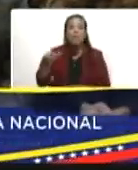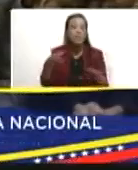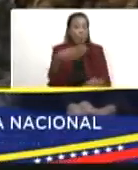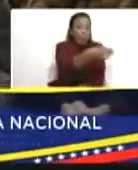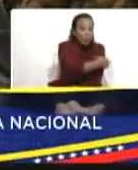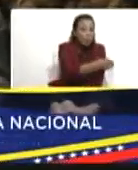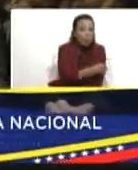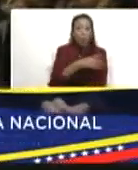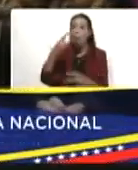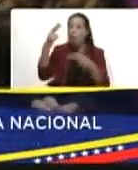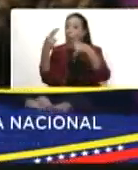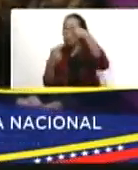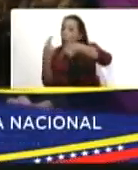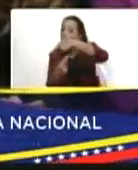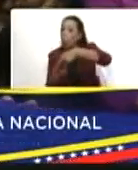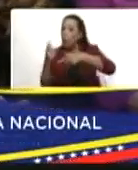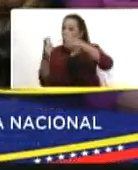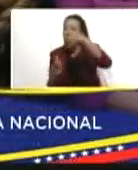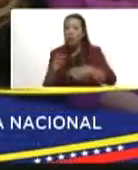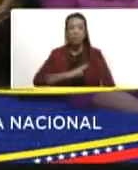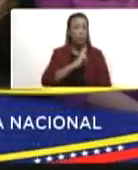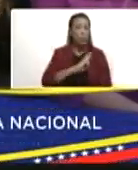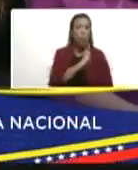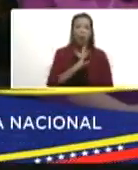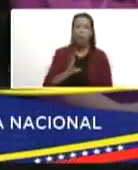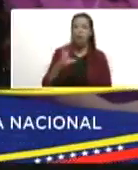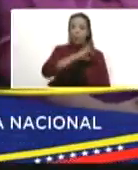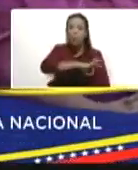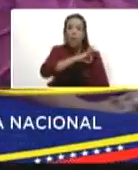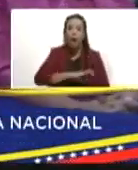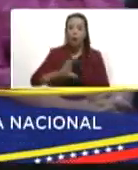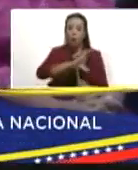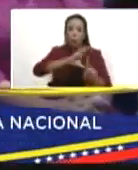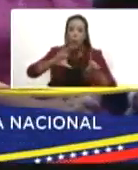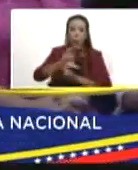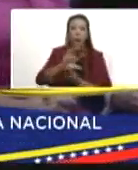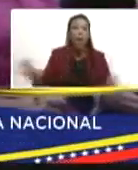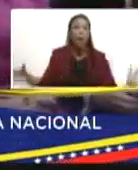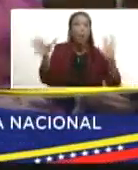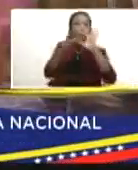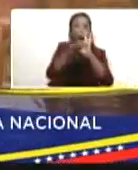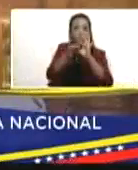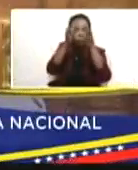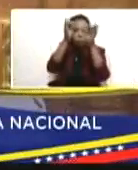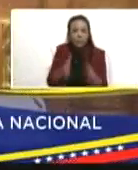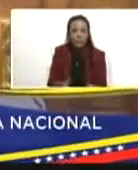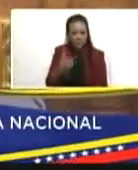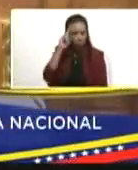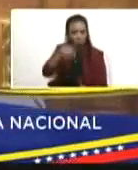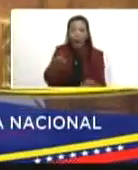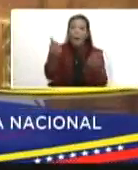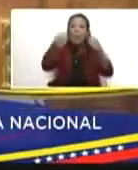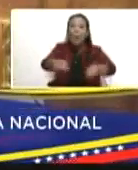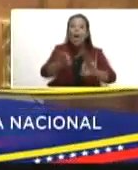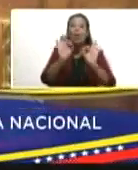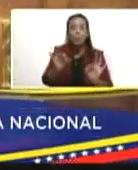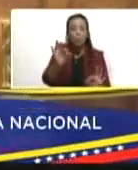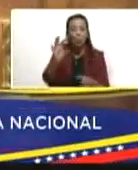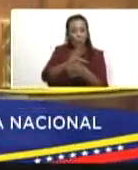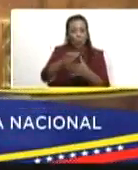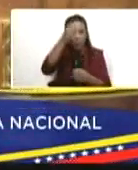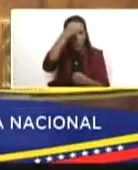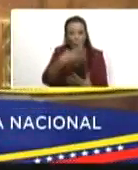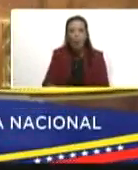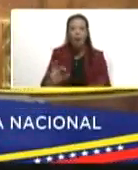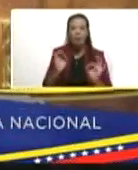políticas sociales religiosas económicas y culturales y que ha puesto a prueba el perfecto funcionamiento de